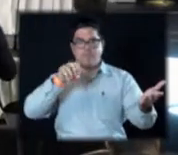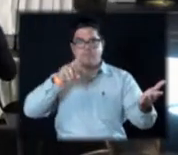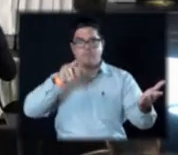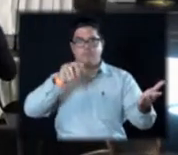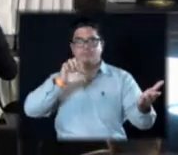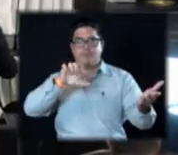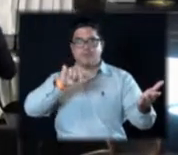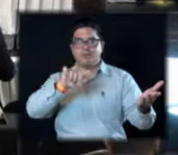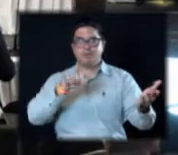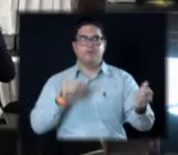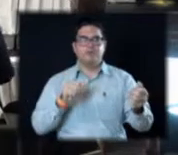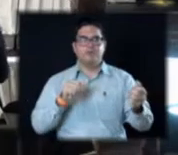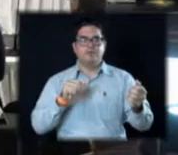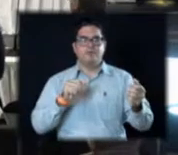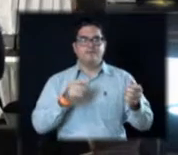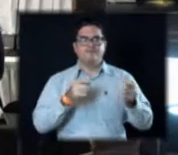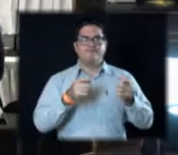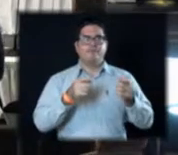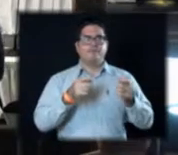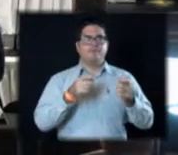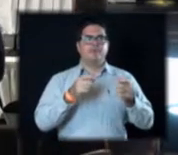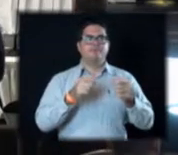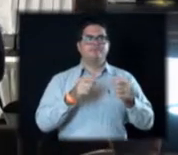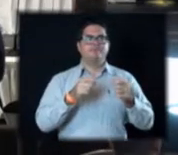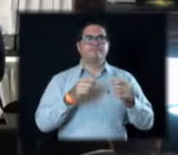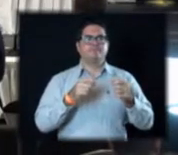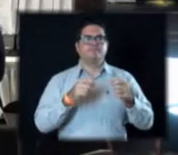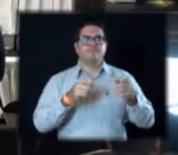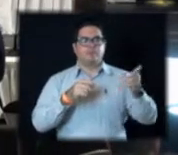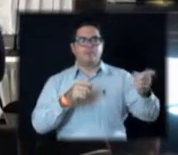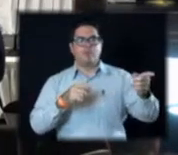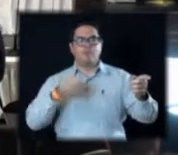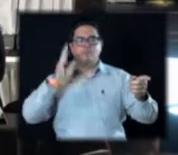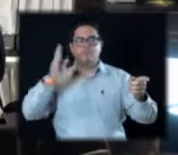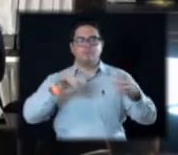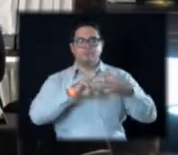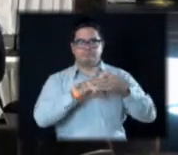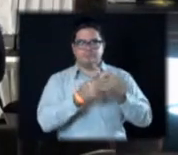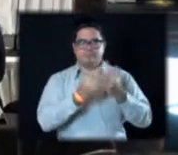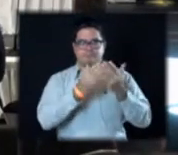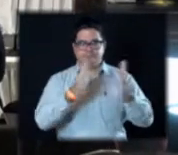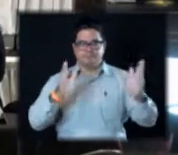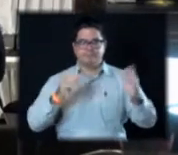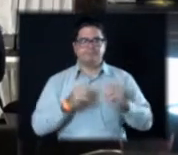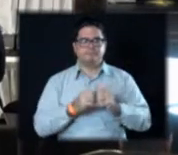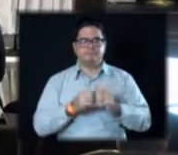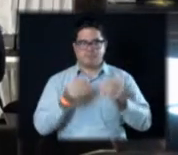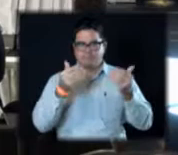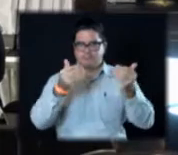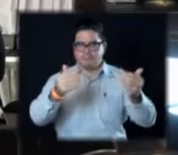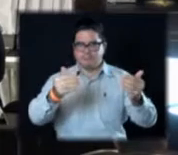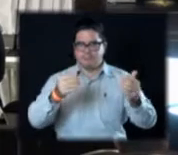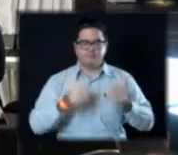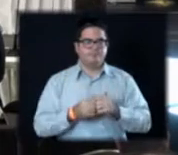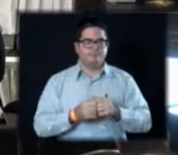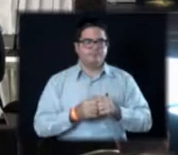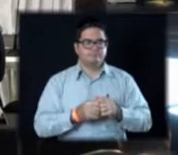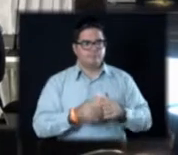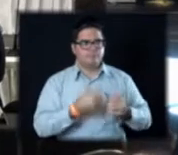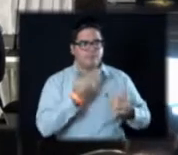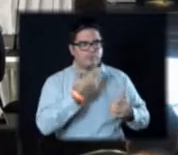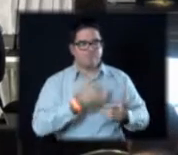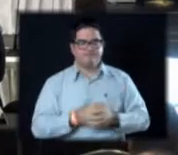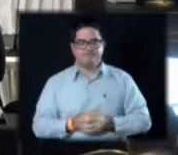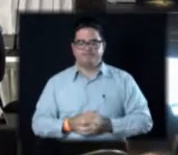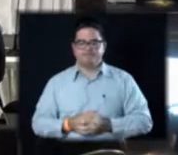of AFAC, el director ejecutivo de AFAF va a hacer una breve introducción y luego vamos a proceder a la presentación.